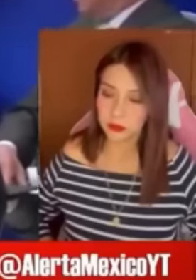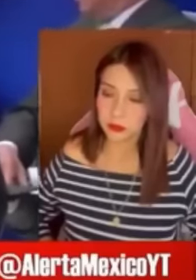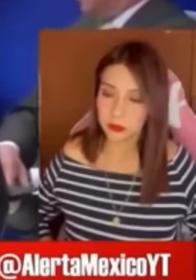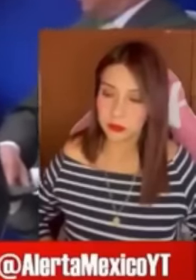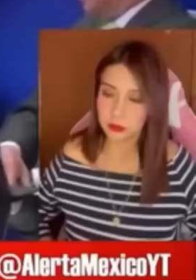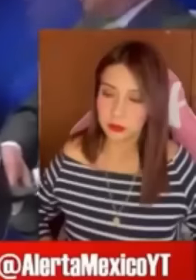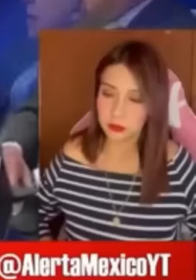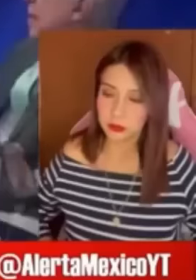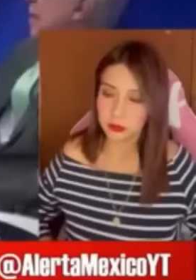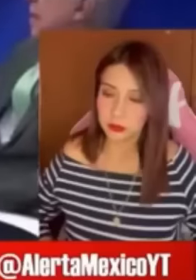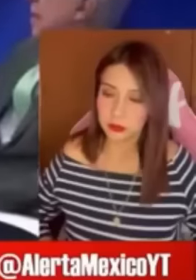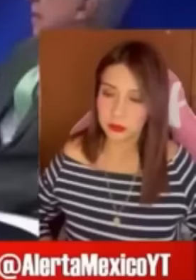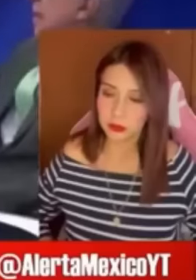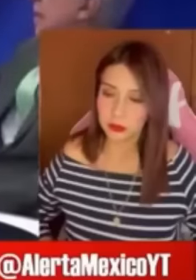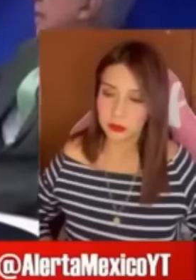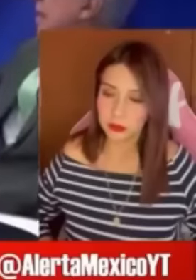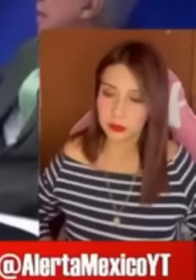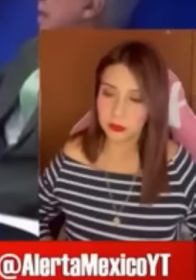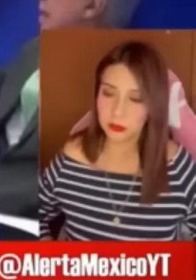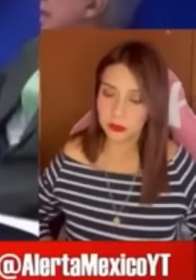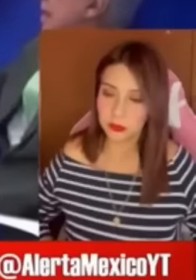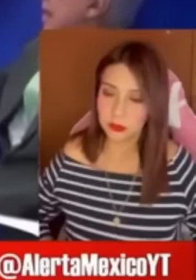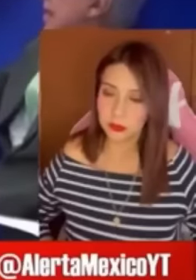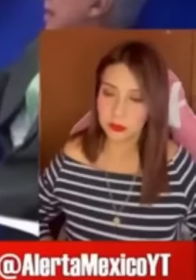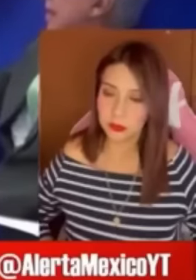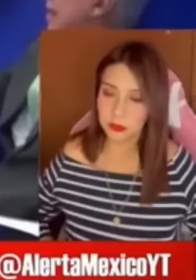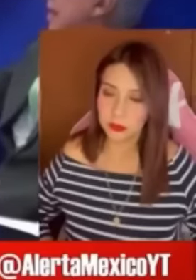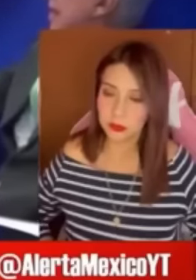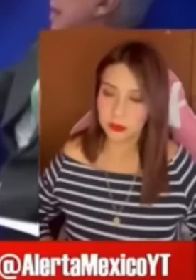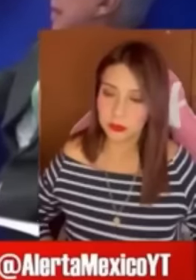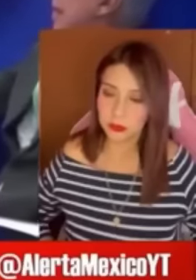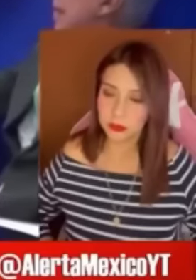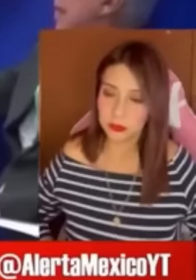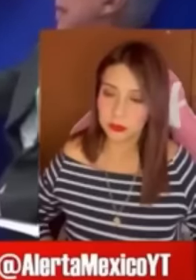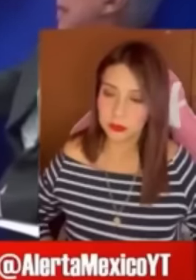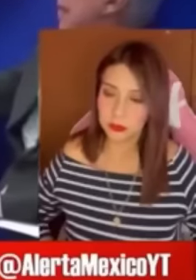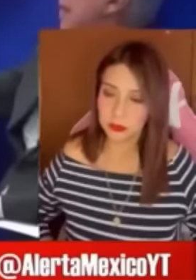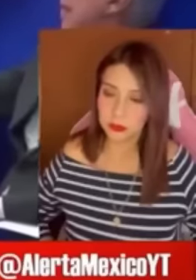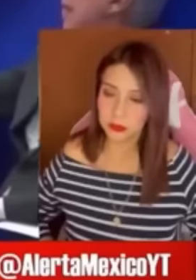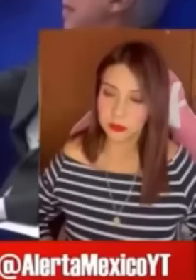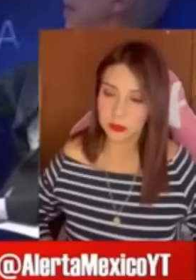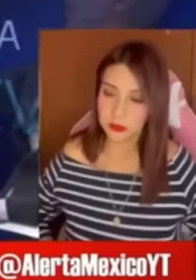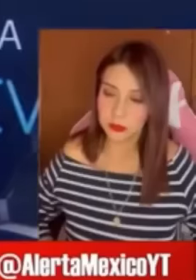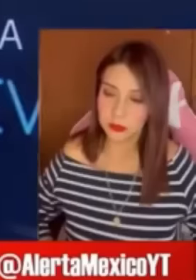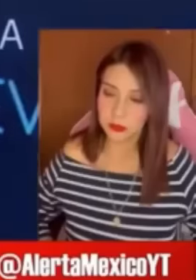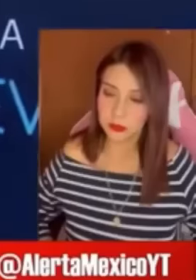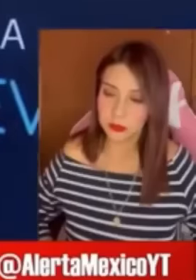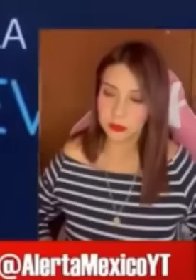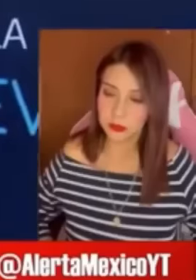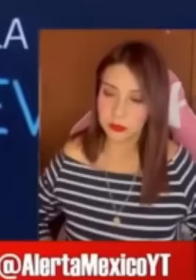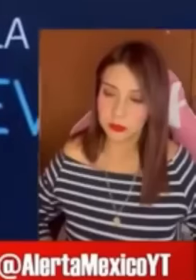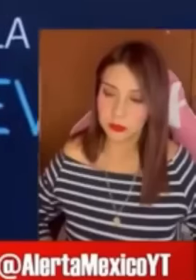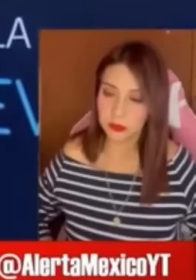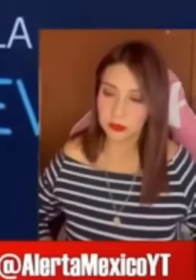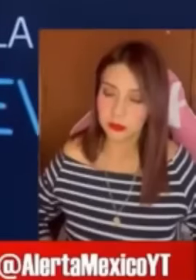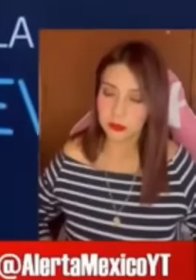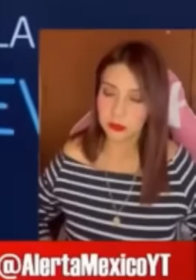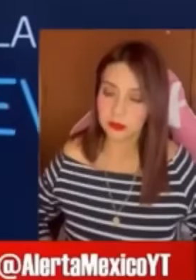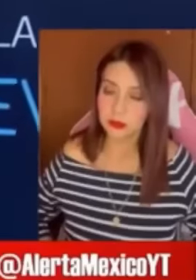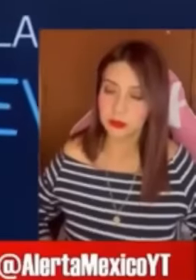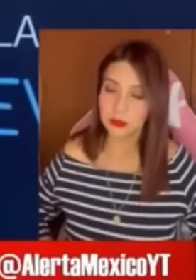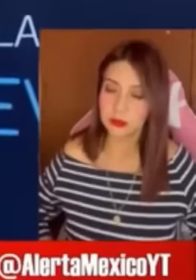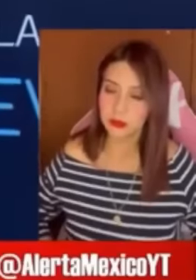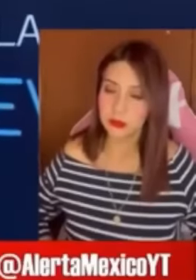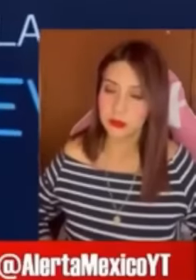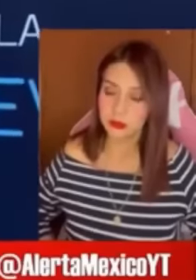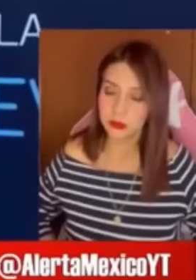ese miércoles, había una amenaza para que entrara en vigor el lunes siguiente. Sí. Un arancel. Sí, el del